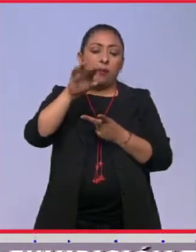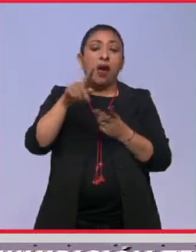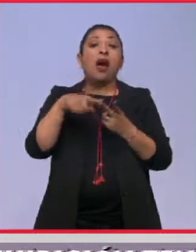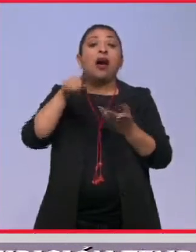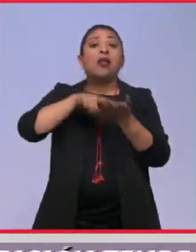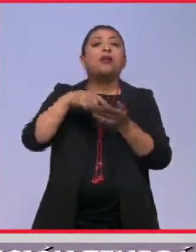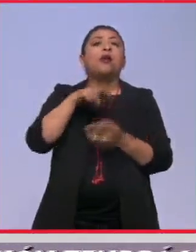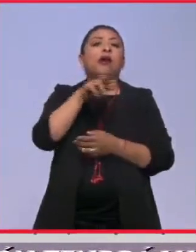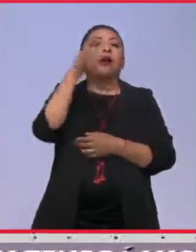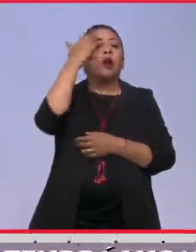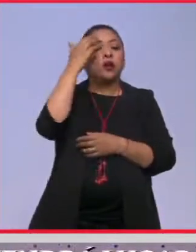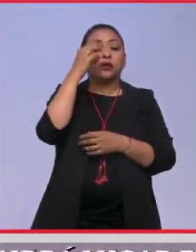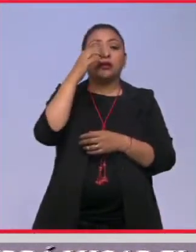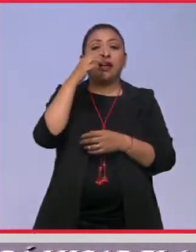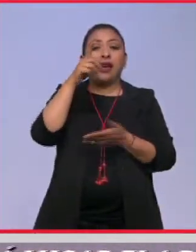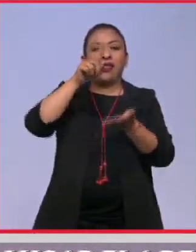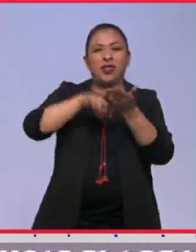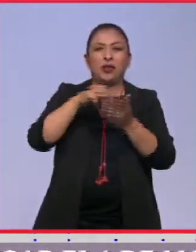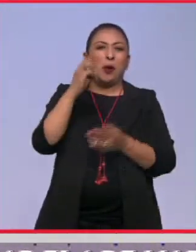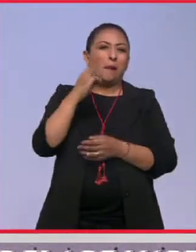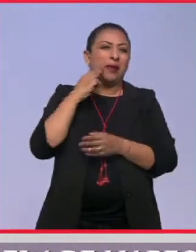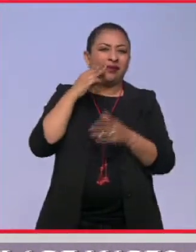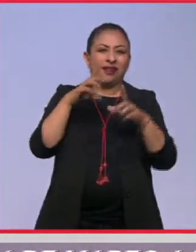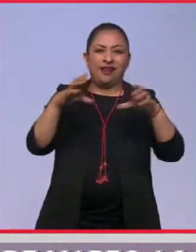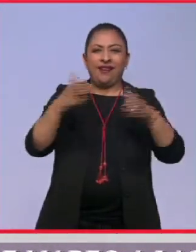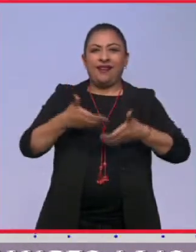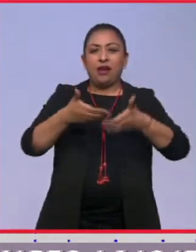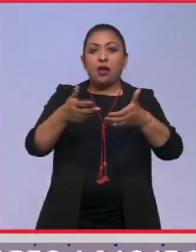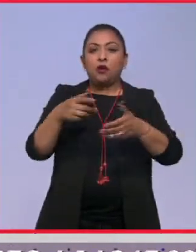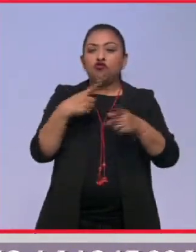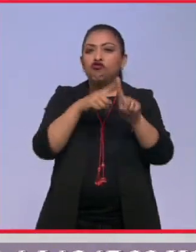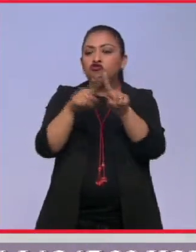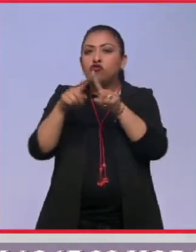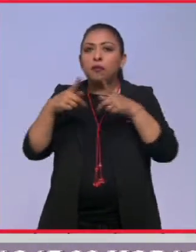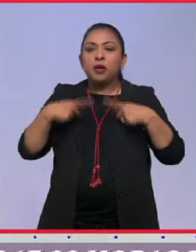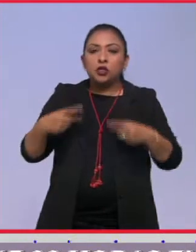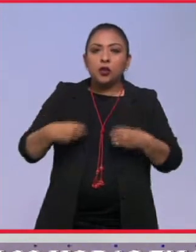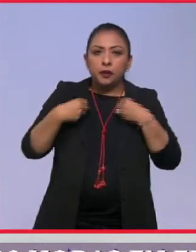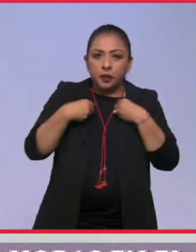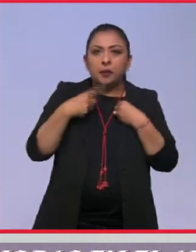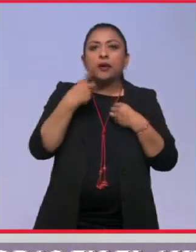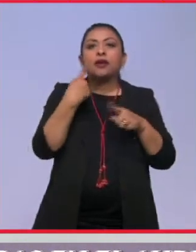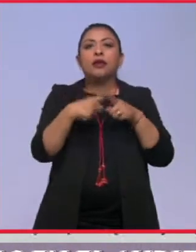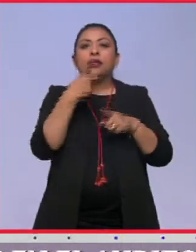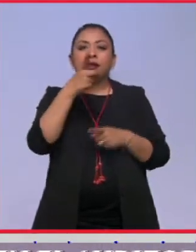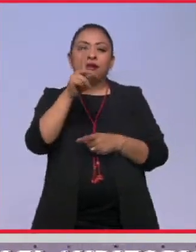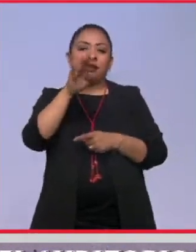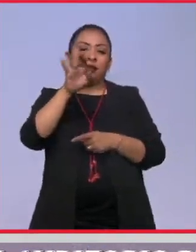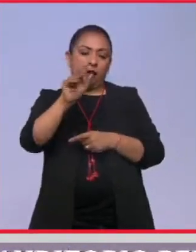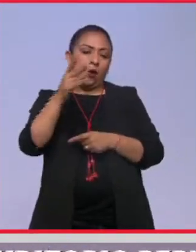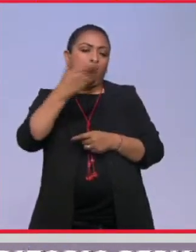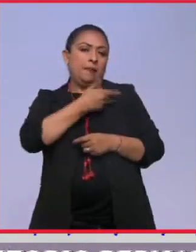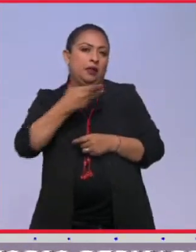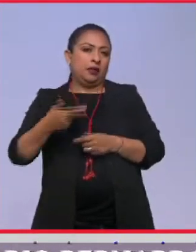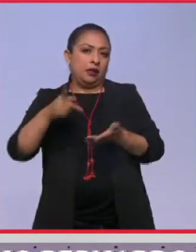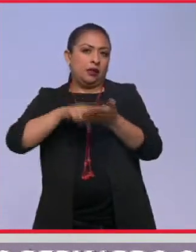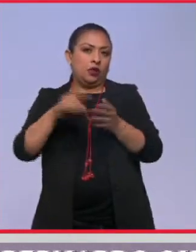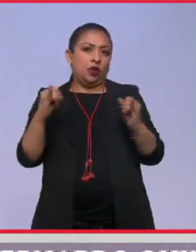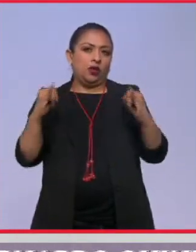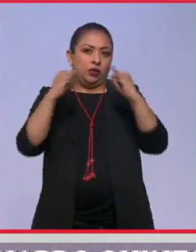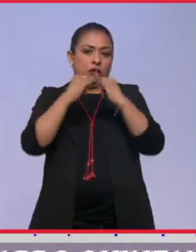el que reconocerán que la Gran Manzana se debe a la diversidad de habitantes que hay en ella. Así lo aseguró Débora Borda, presidenta de la institución.